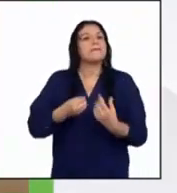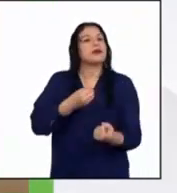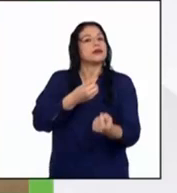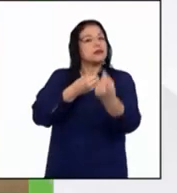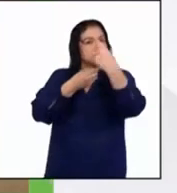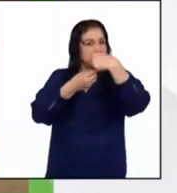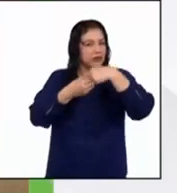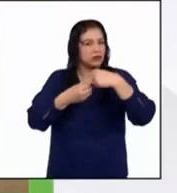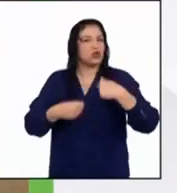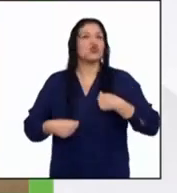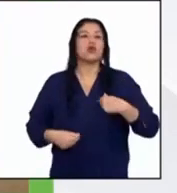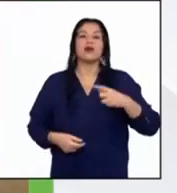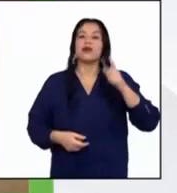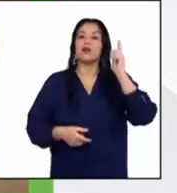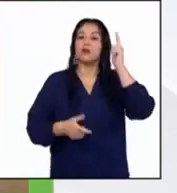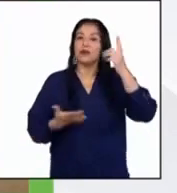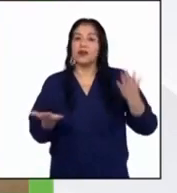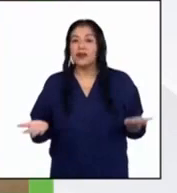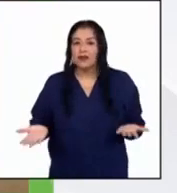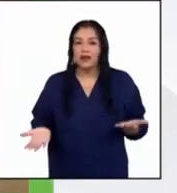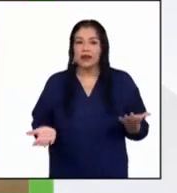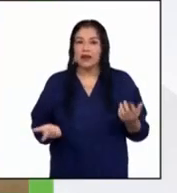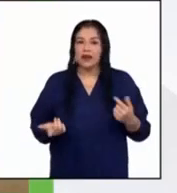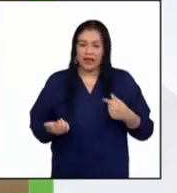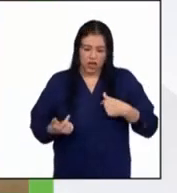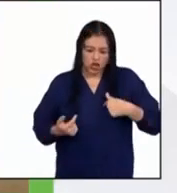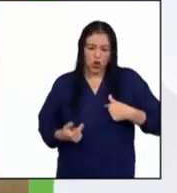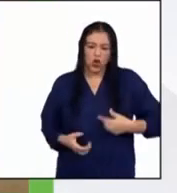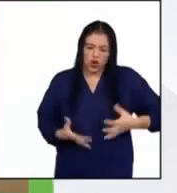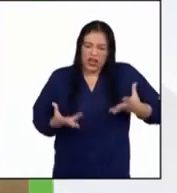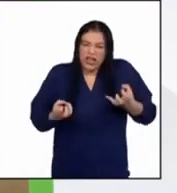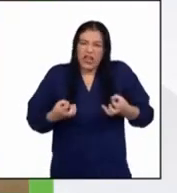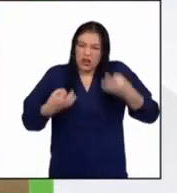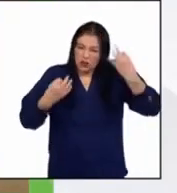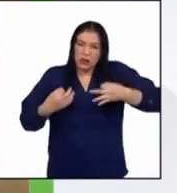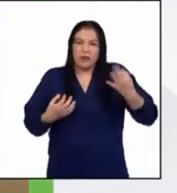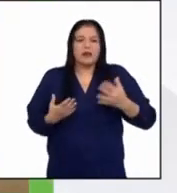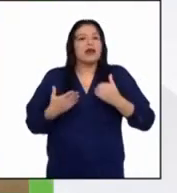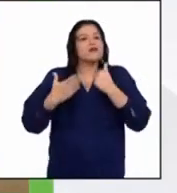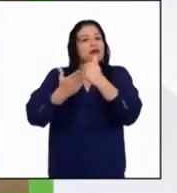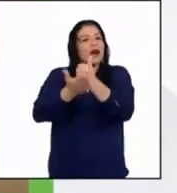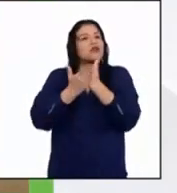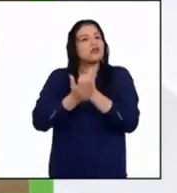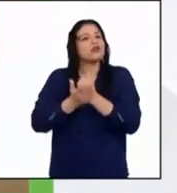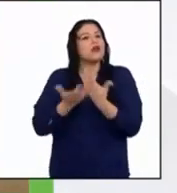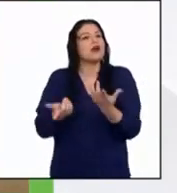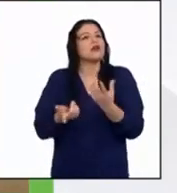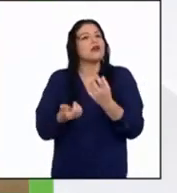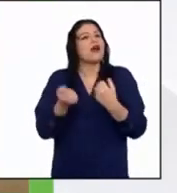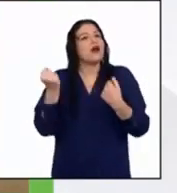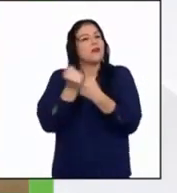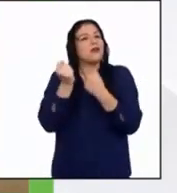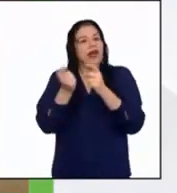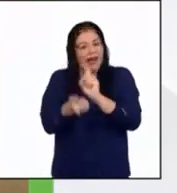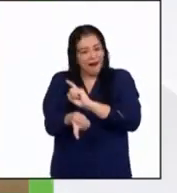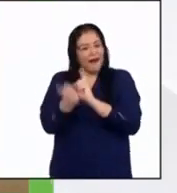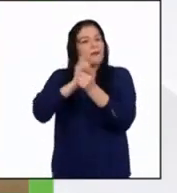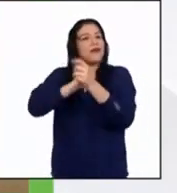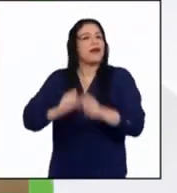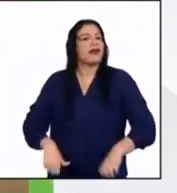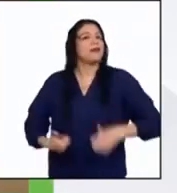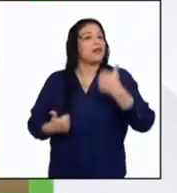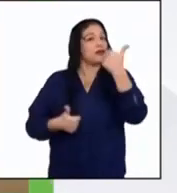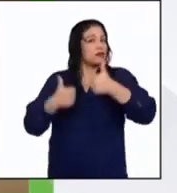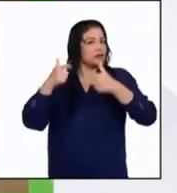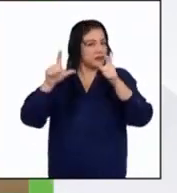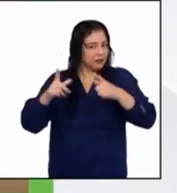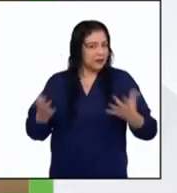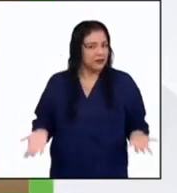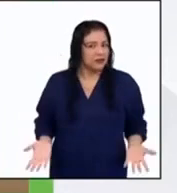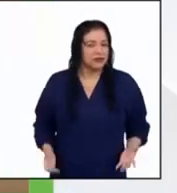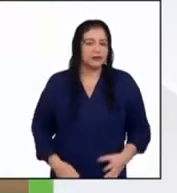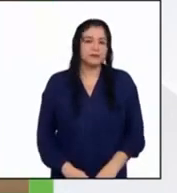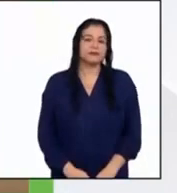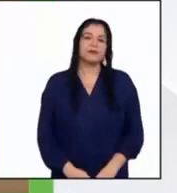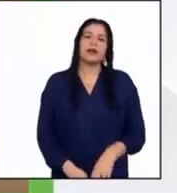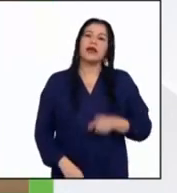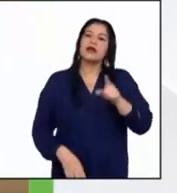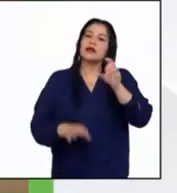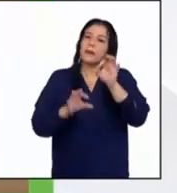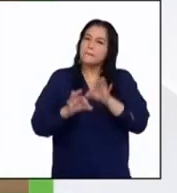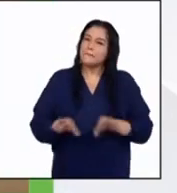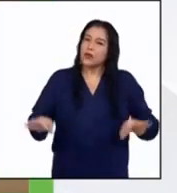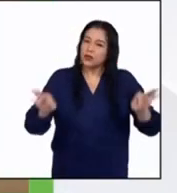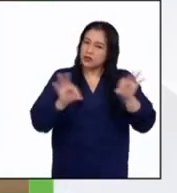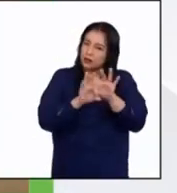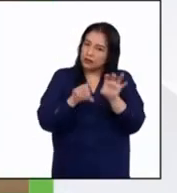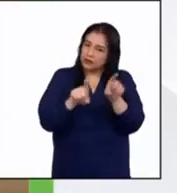protagónica, es decir, ser agentes reales del cambio e involucrarnos directamente con esa transformación. Es